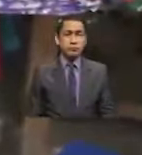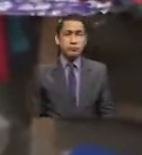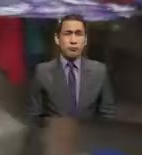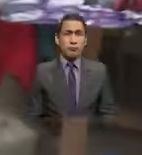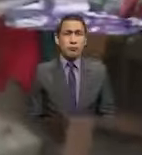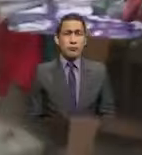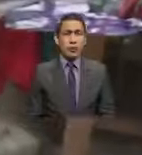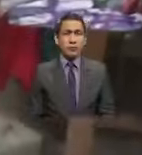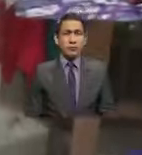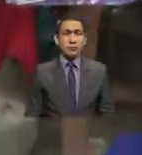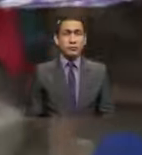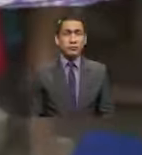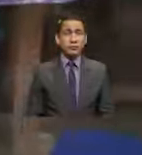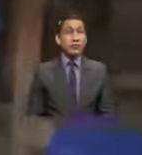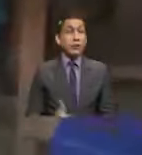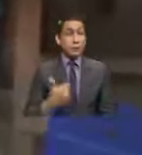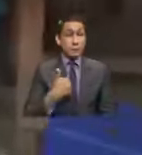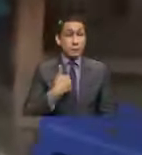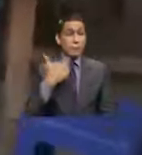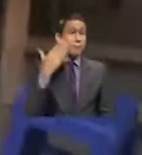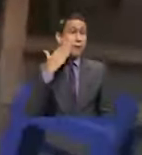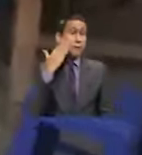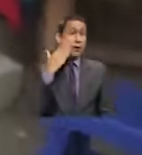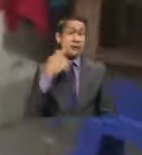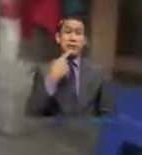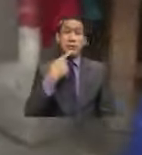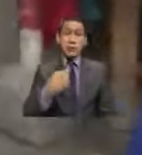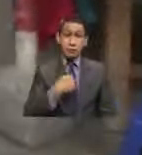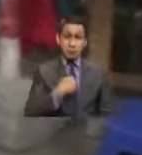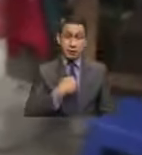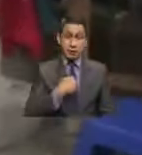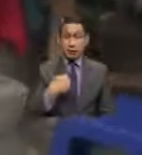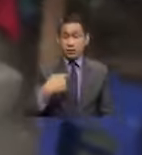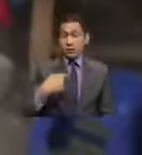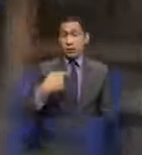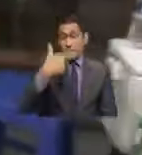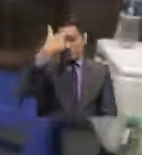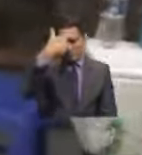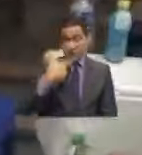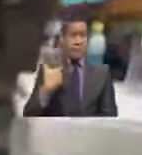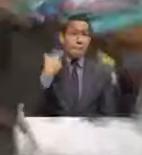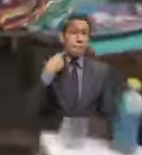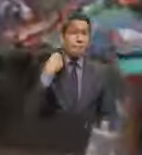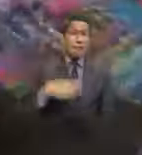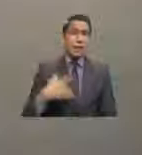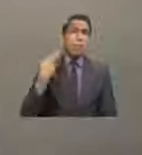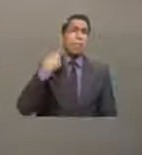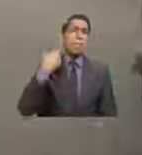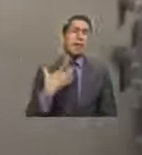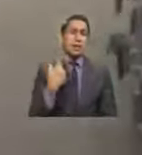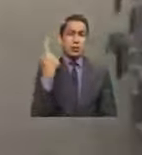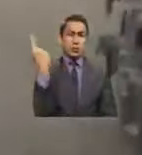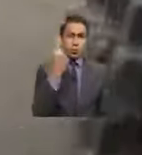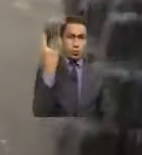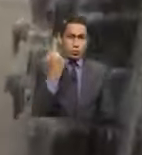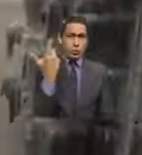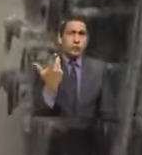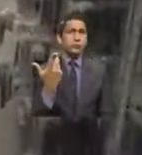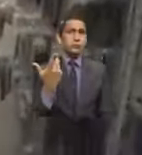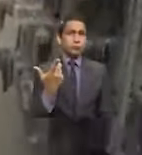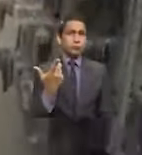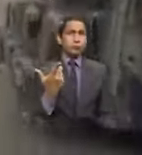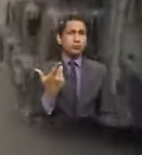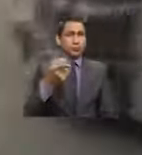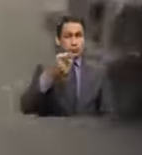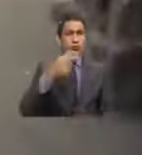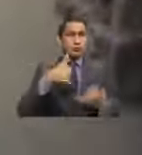por acá. Como dijo mi mamá un día, el que se va a perder, que se pierda solo. Fiticen, siga adelante, Fiticen,